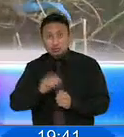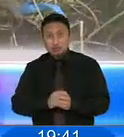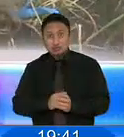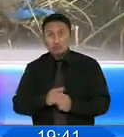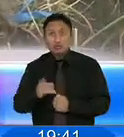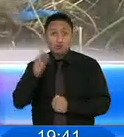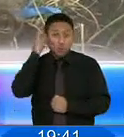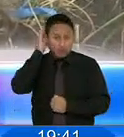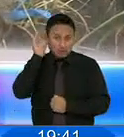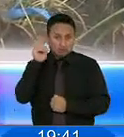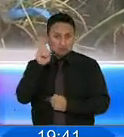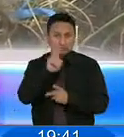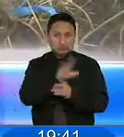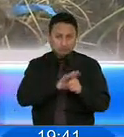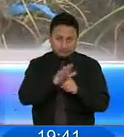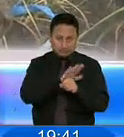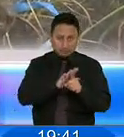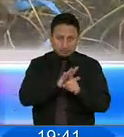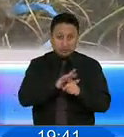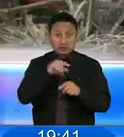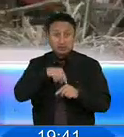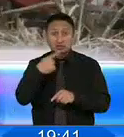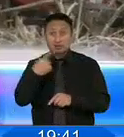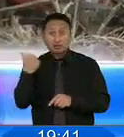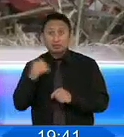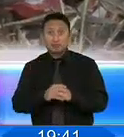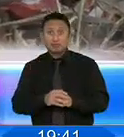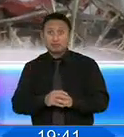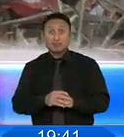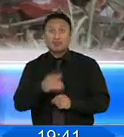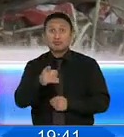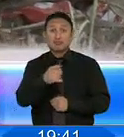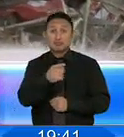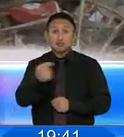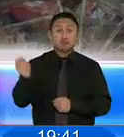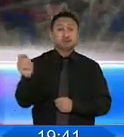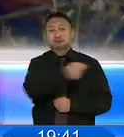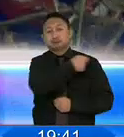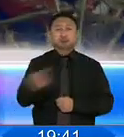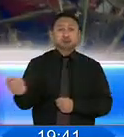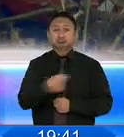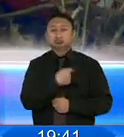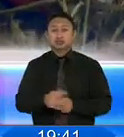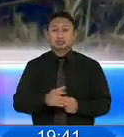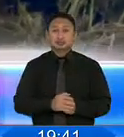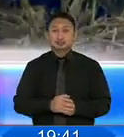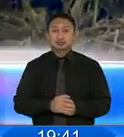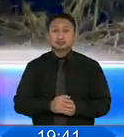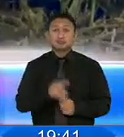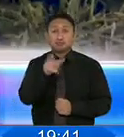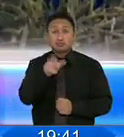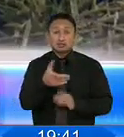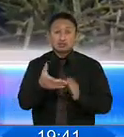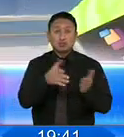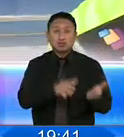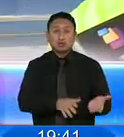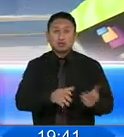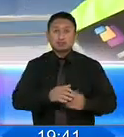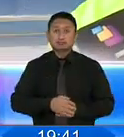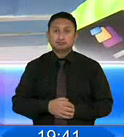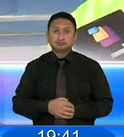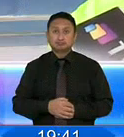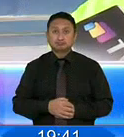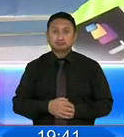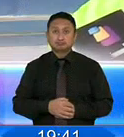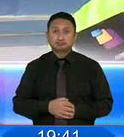mujer y esta en su defensa le atacó por varias ocasiones con un pico de botella. Cortes que terminaron en muerte.